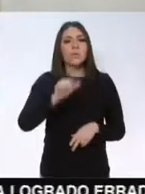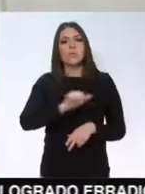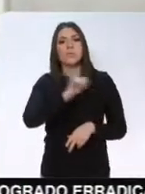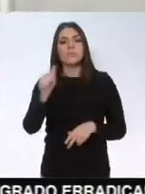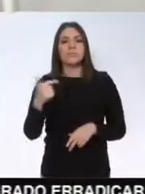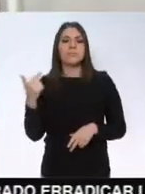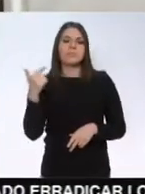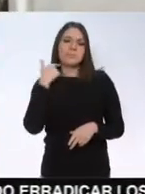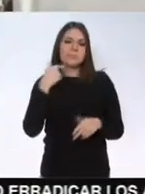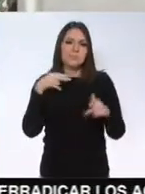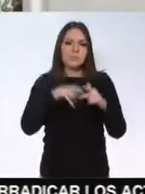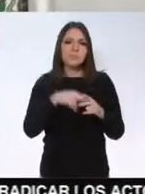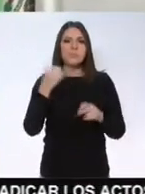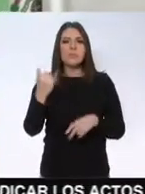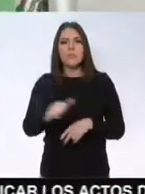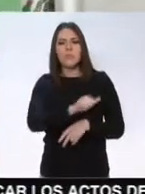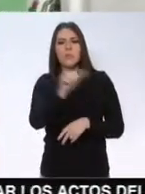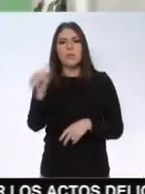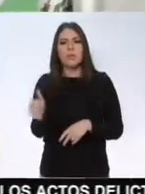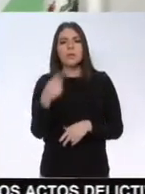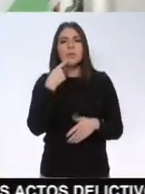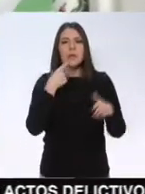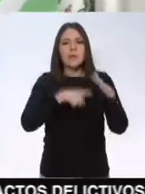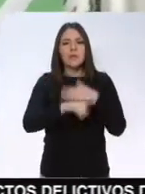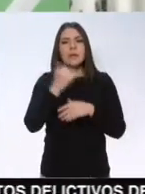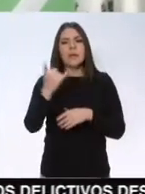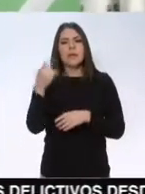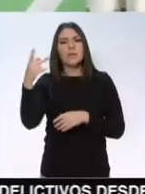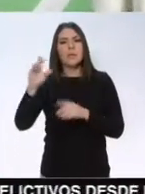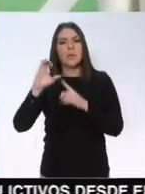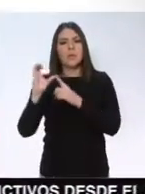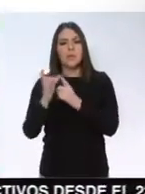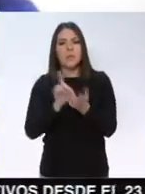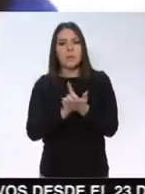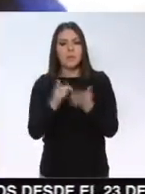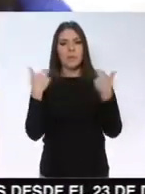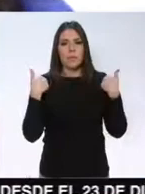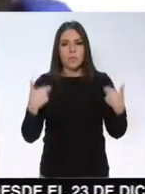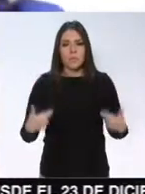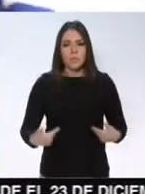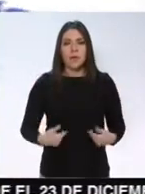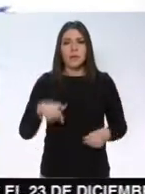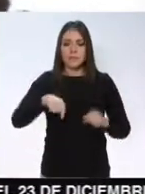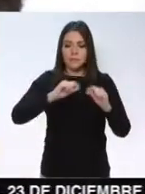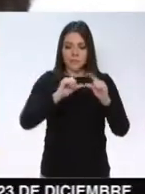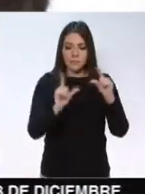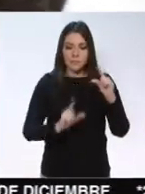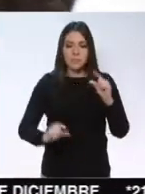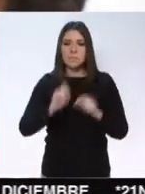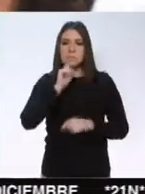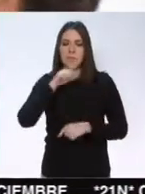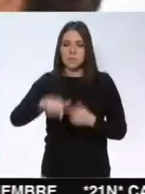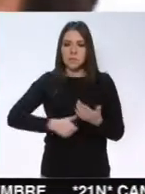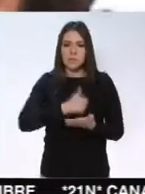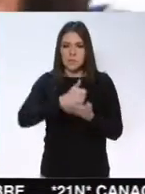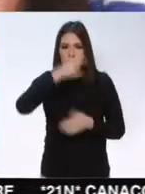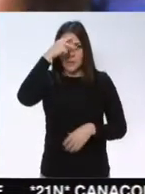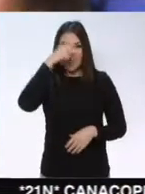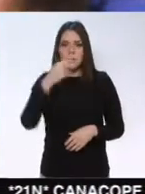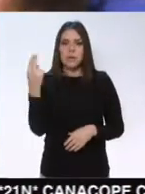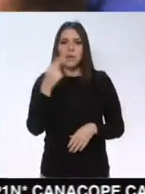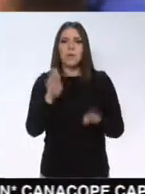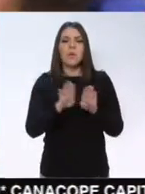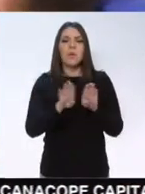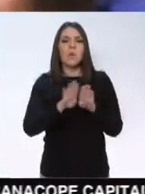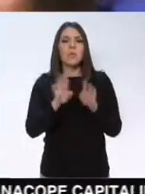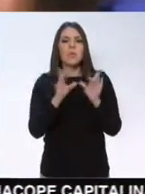las recomendaciones de las Comisiones de Derechos Humanos nacional y local sobre disculpas públicas, reparación de